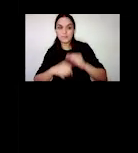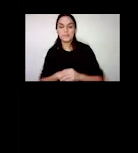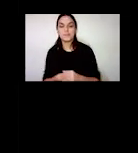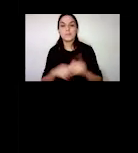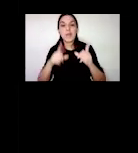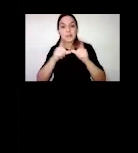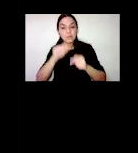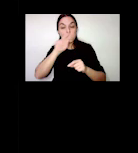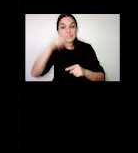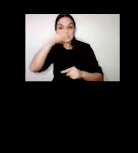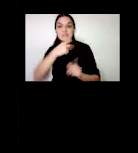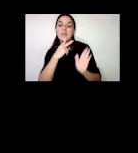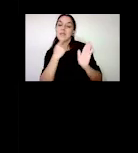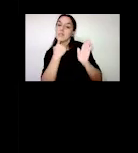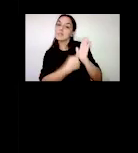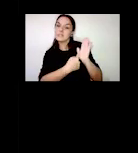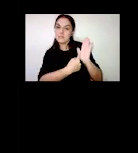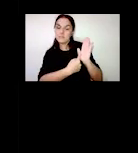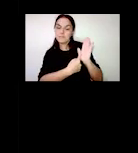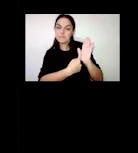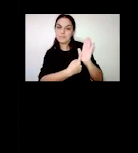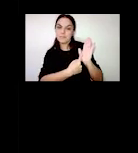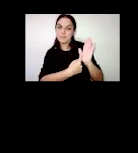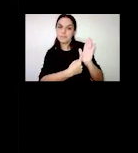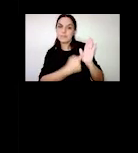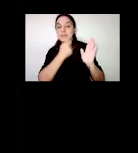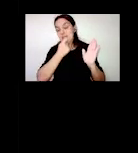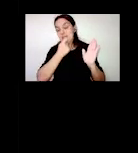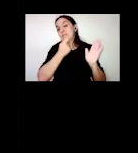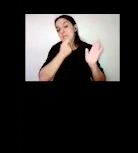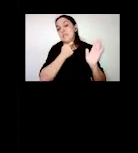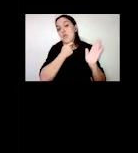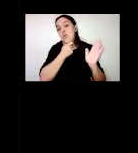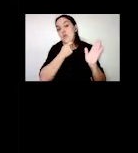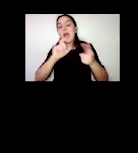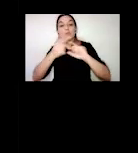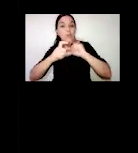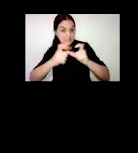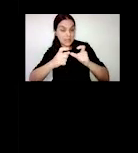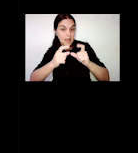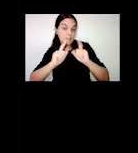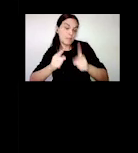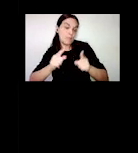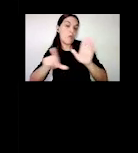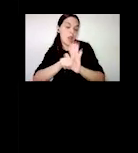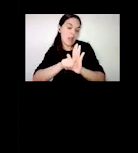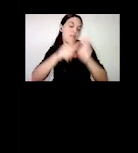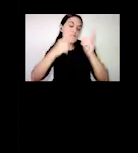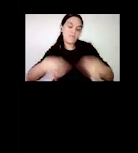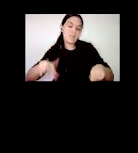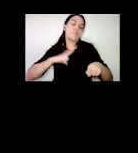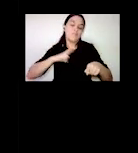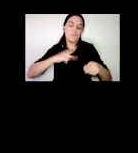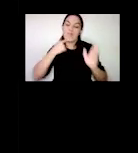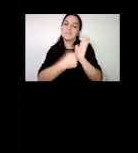de la ley nos dice que para actualizar todo aquello que la Ley de Bienes Personales me diga actualice,